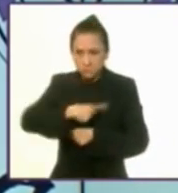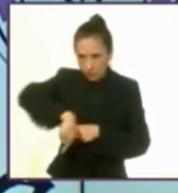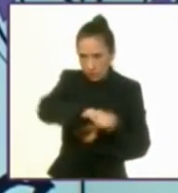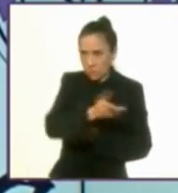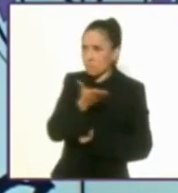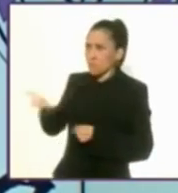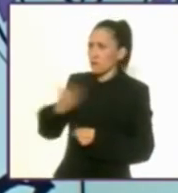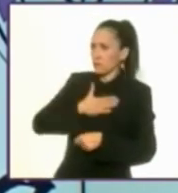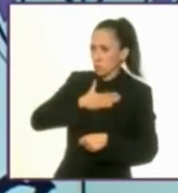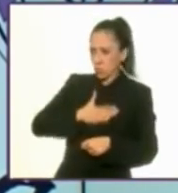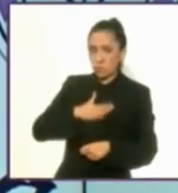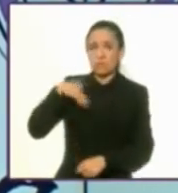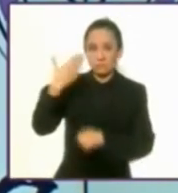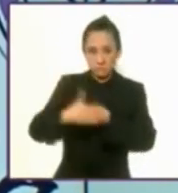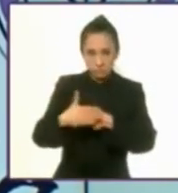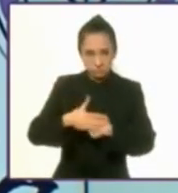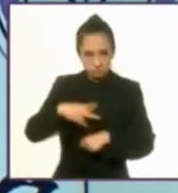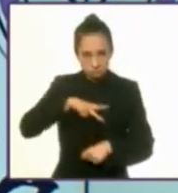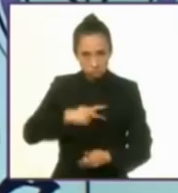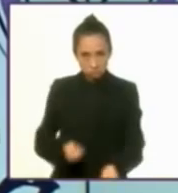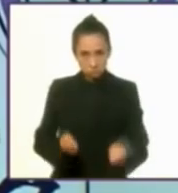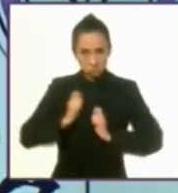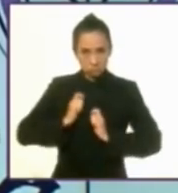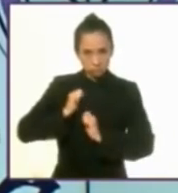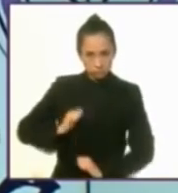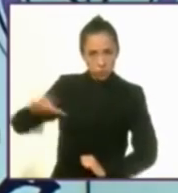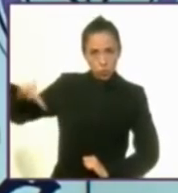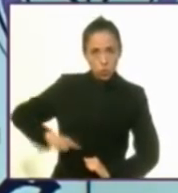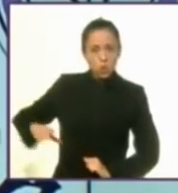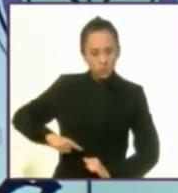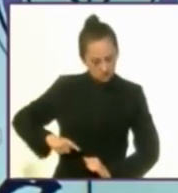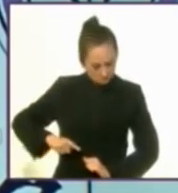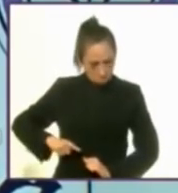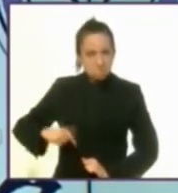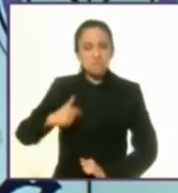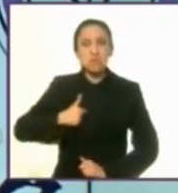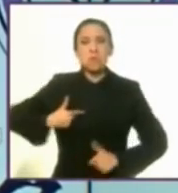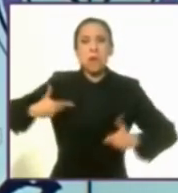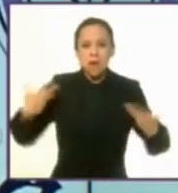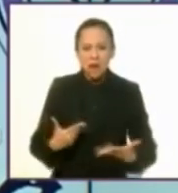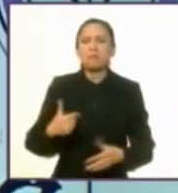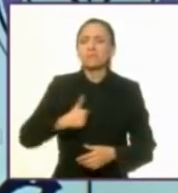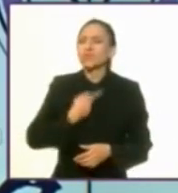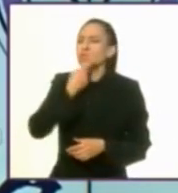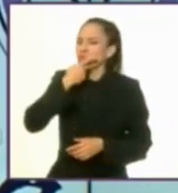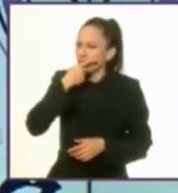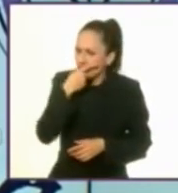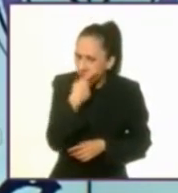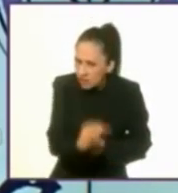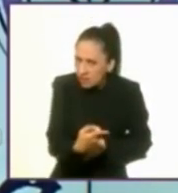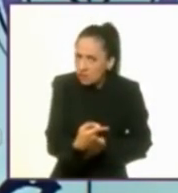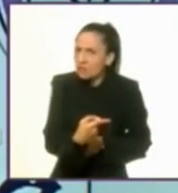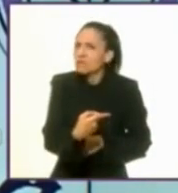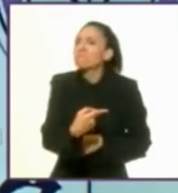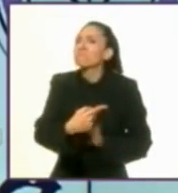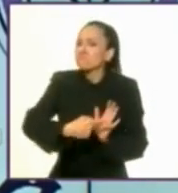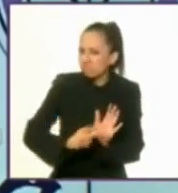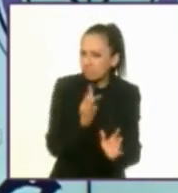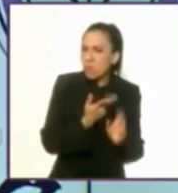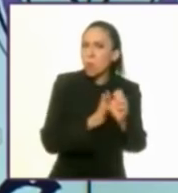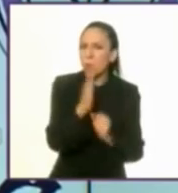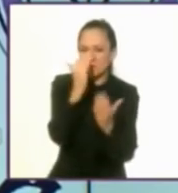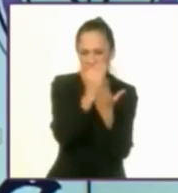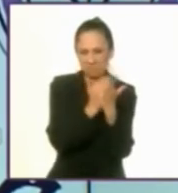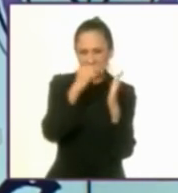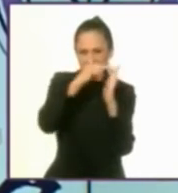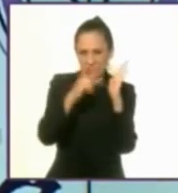primero que vamos a hacer por eso insisto mucho en él en modificar el código penal